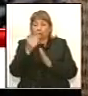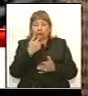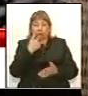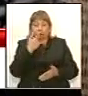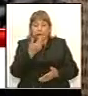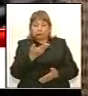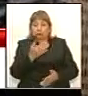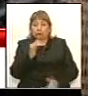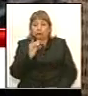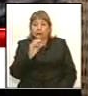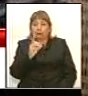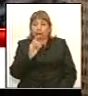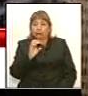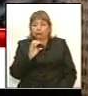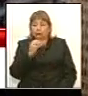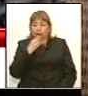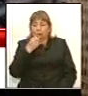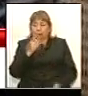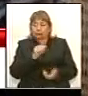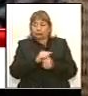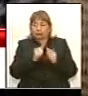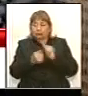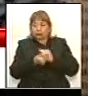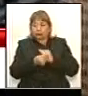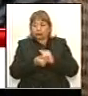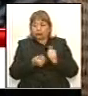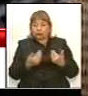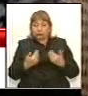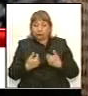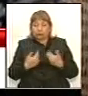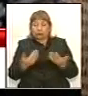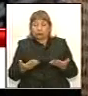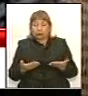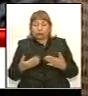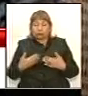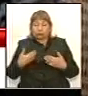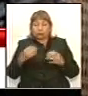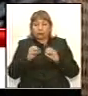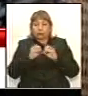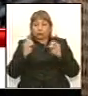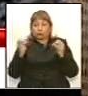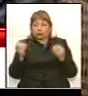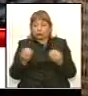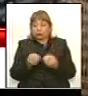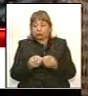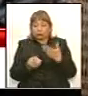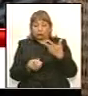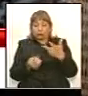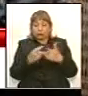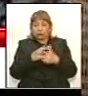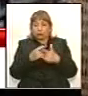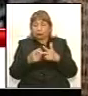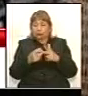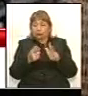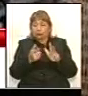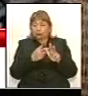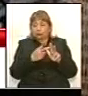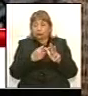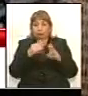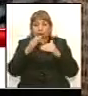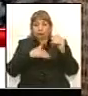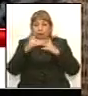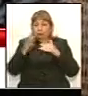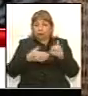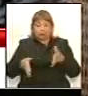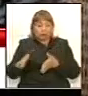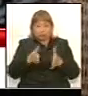de INDECI, hay que hacer algunos cambios. Y estos cambios yo creo que podríamos organizarlos en 3 vertientes. Un tema que es infraestructura.